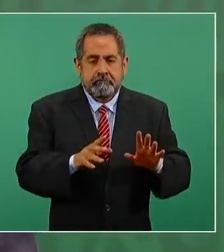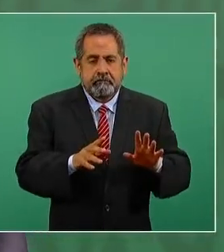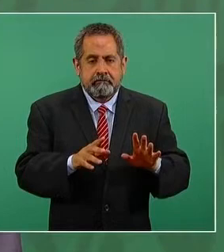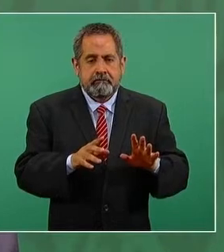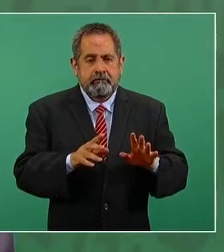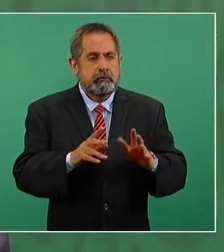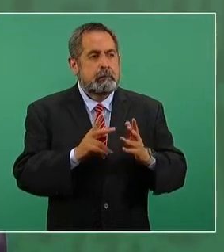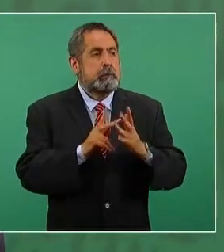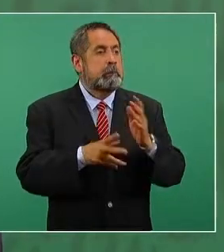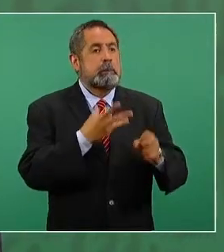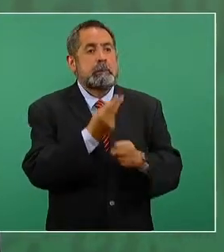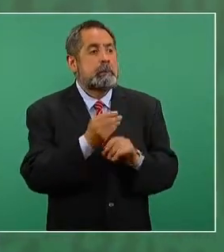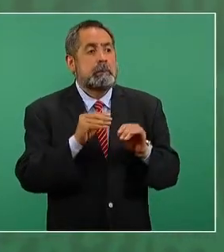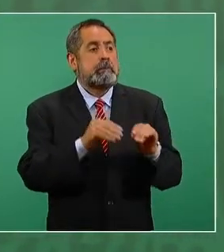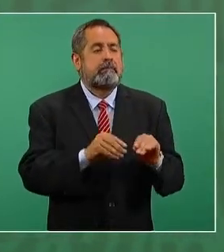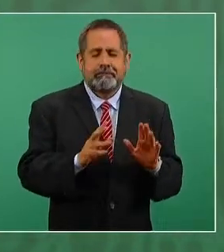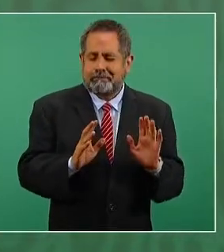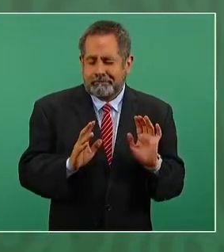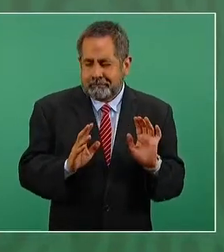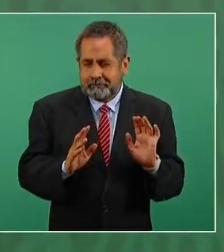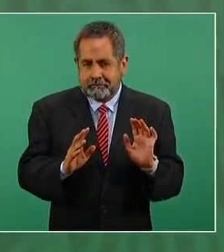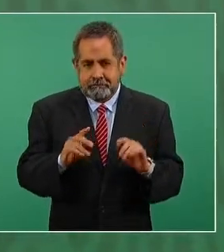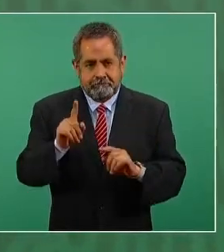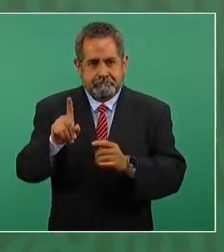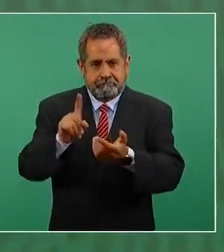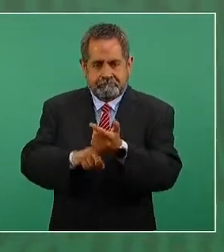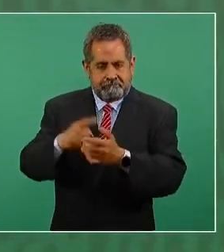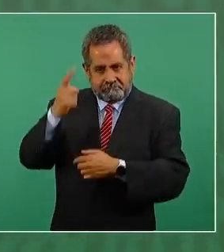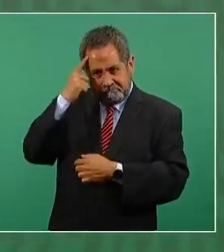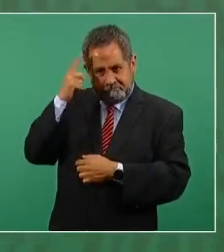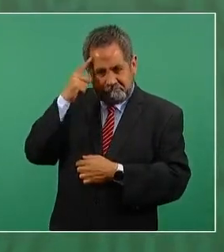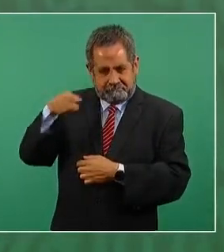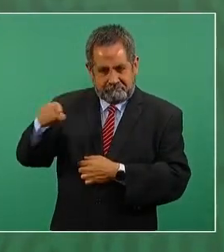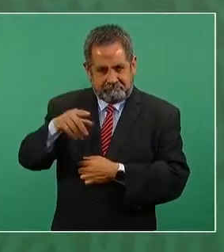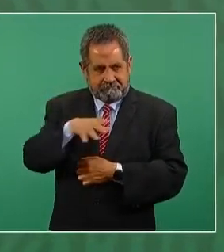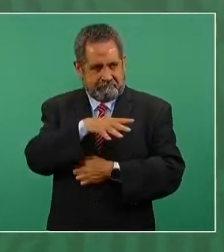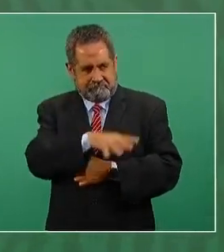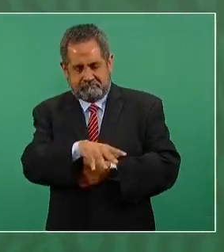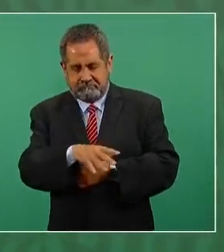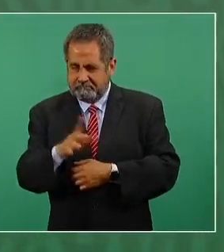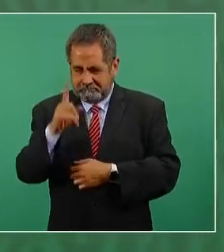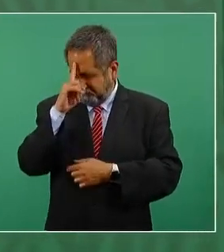o reconvertir, pero no van a poder cambiar